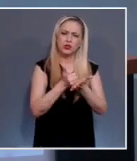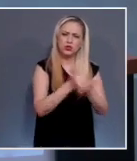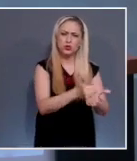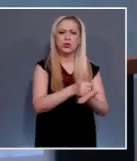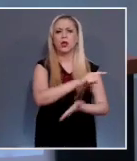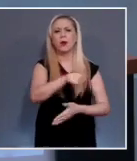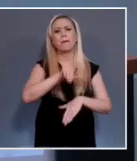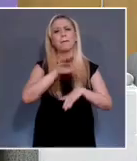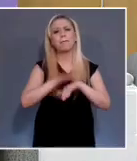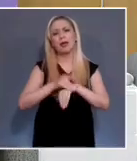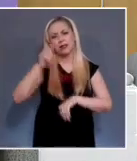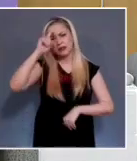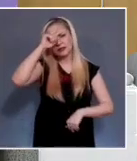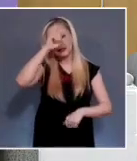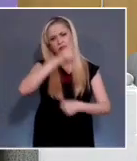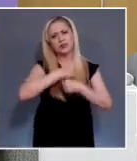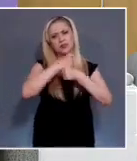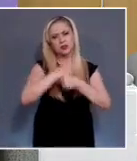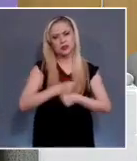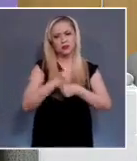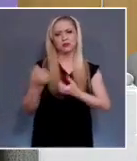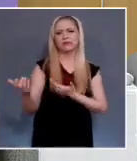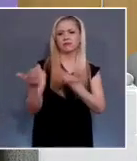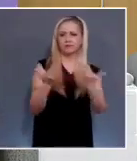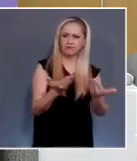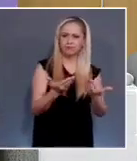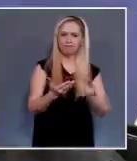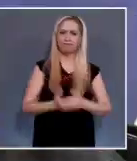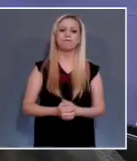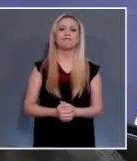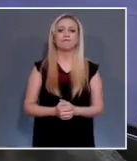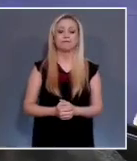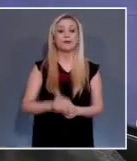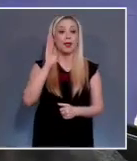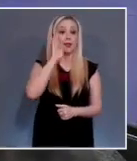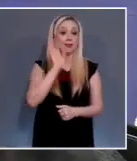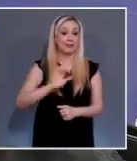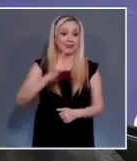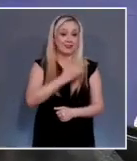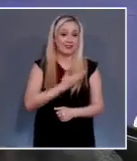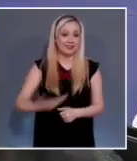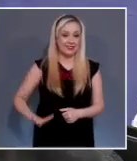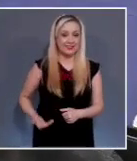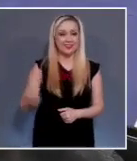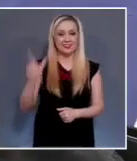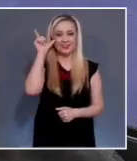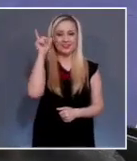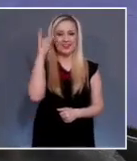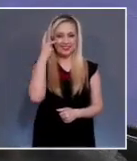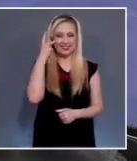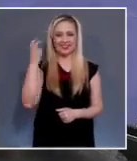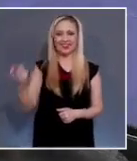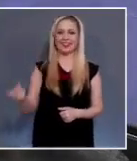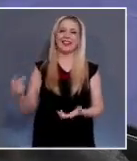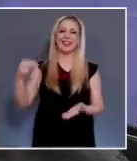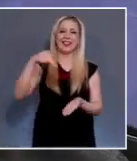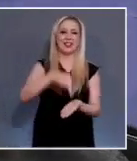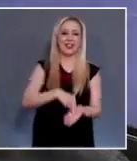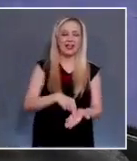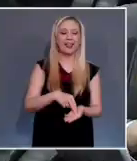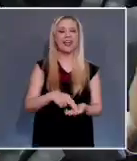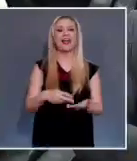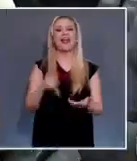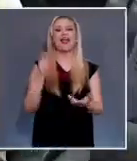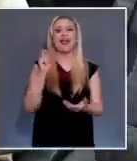vulnerabilidad. La ministra presidenta de la Suprema Corte de Justicia y del Consejo de la Judicatura Federal, Norma Lucía Piña